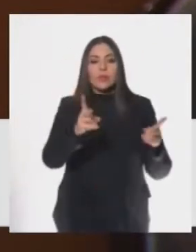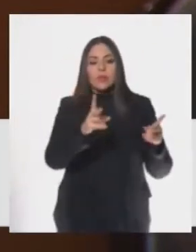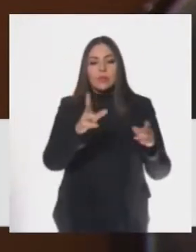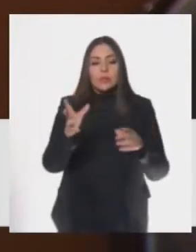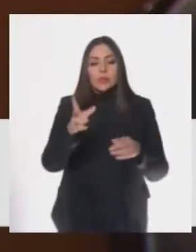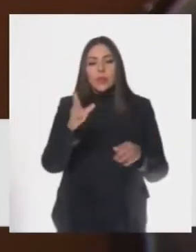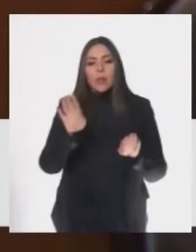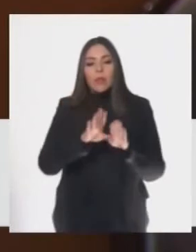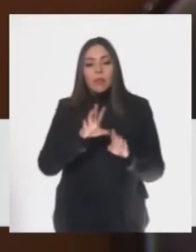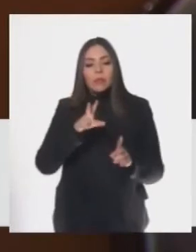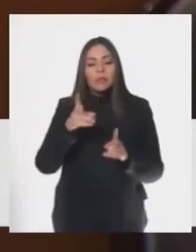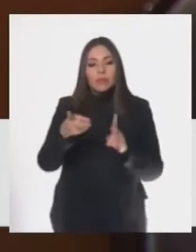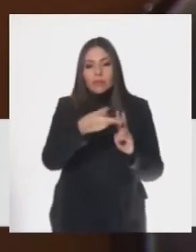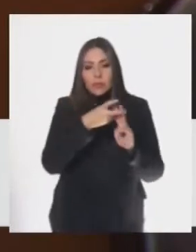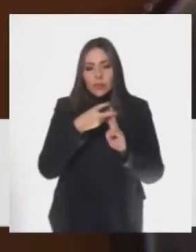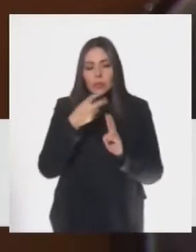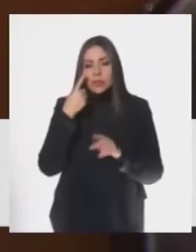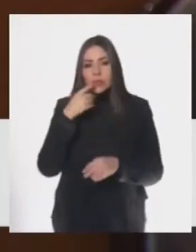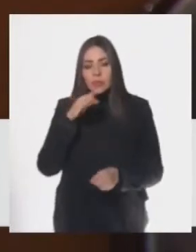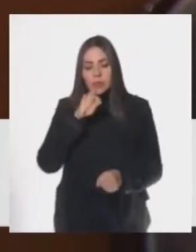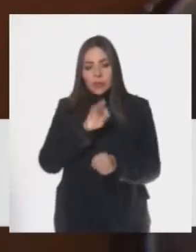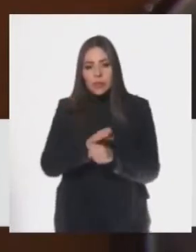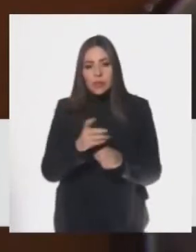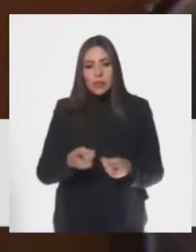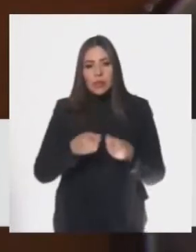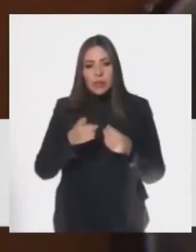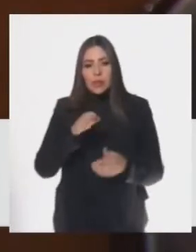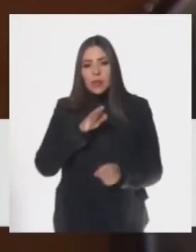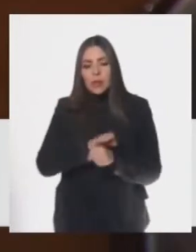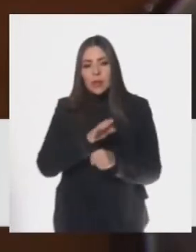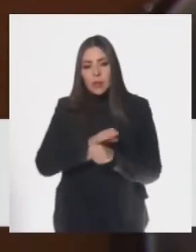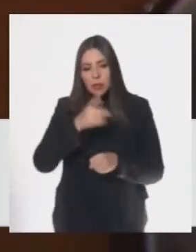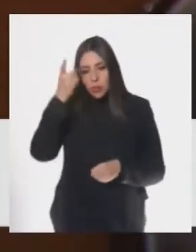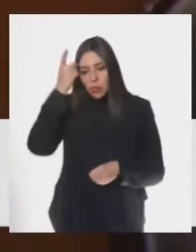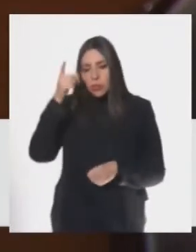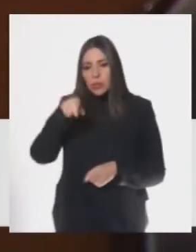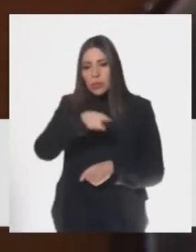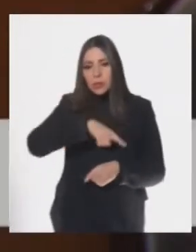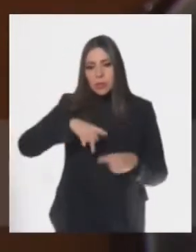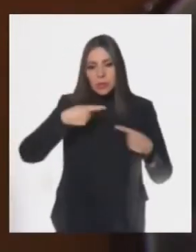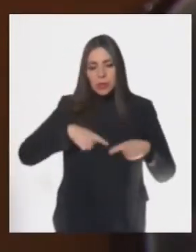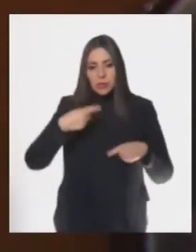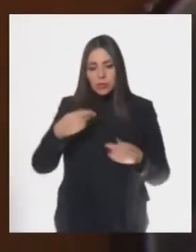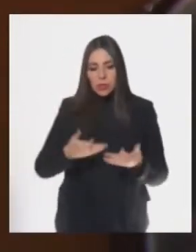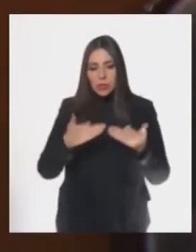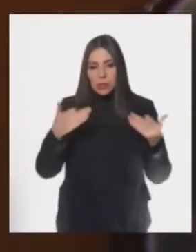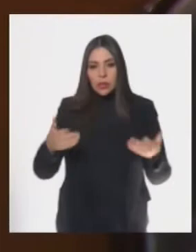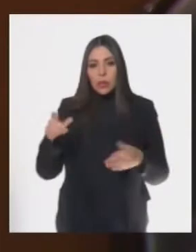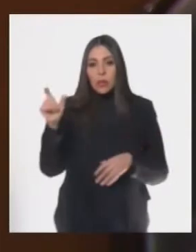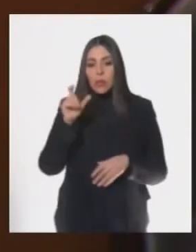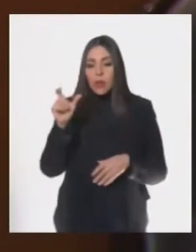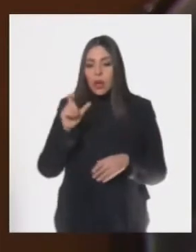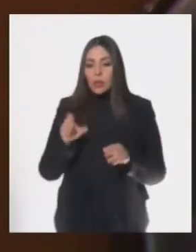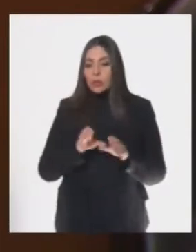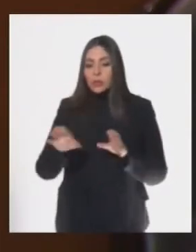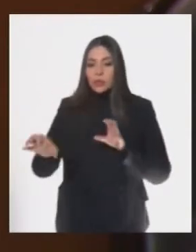el beneficio de la colectividad ejidal sobre el interés personal al momento de su